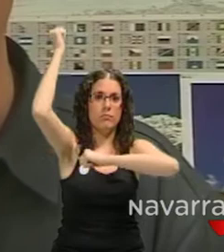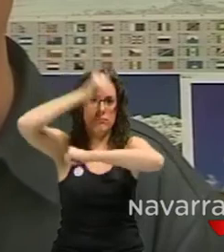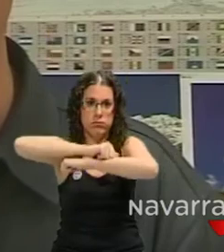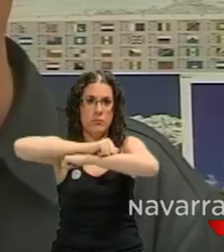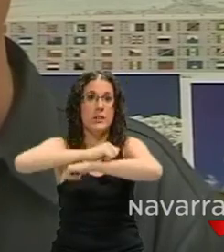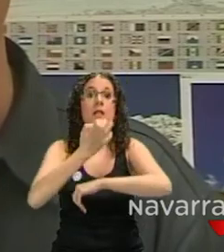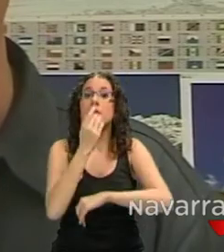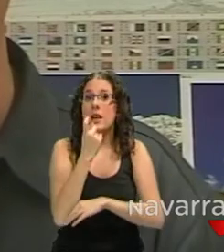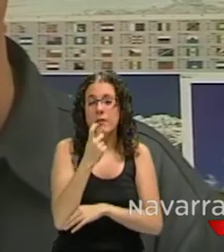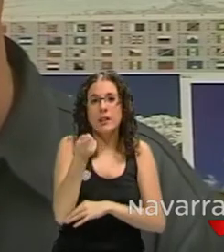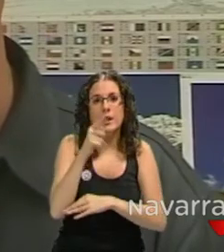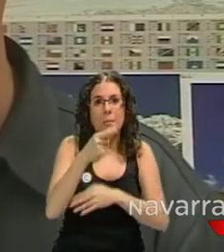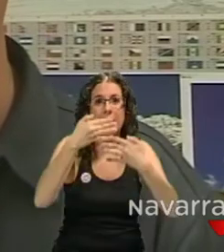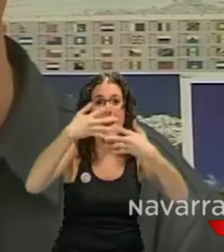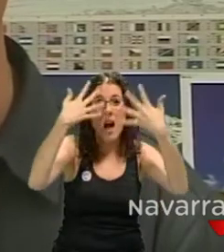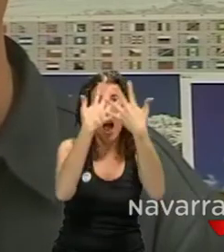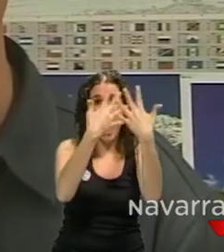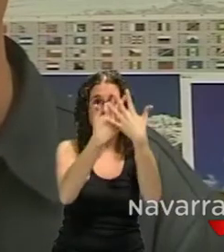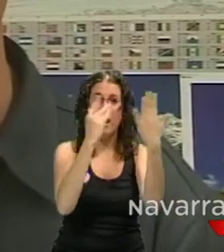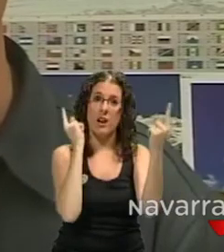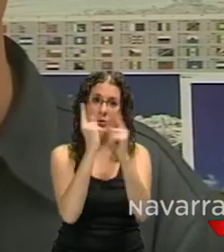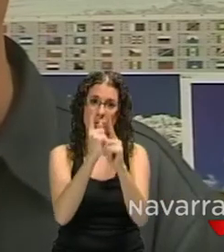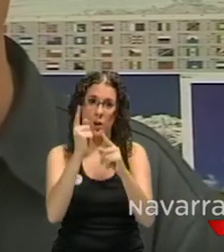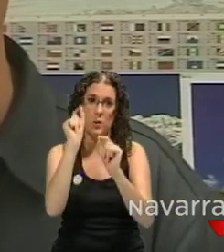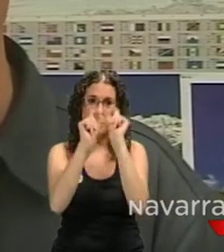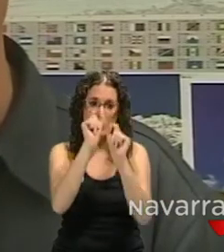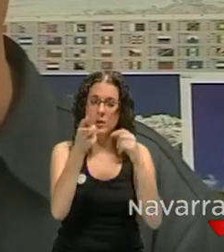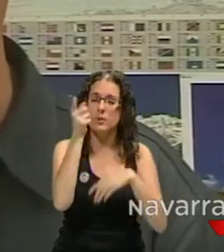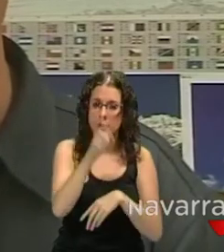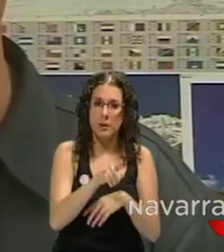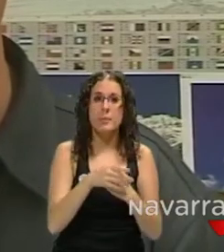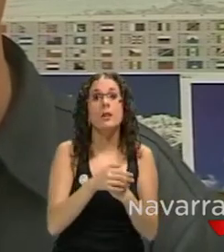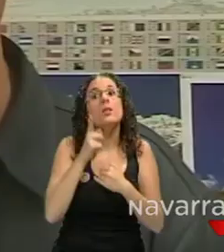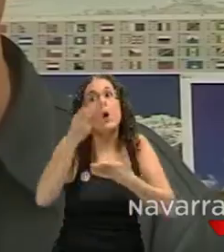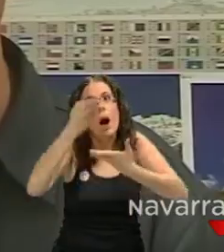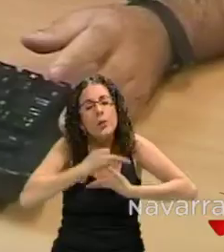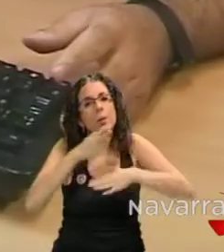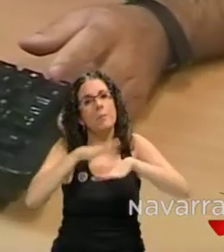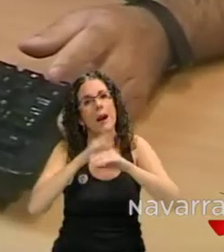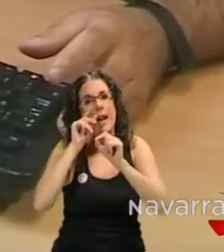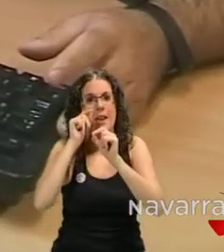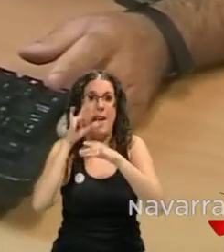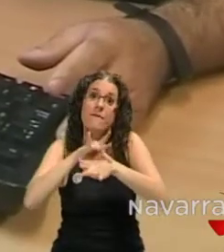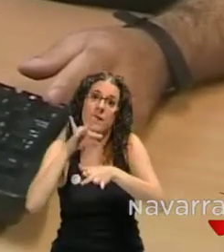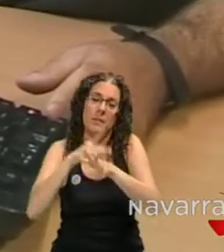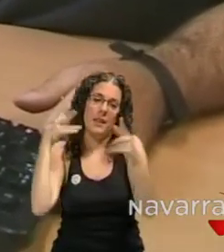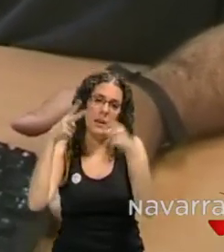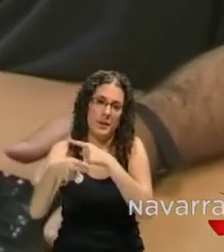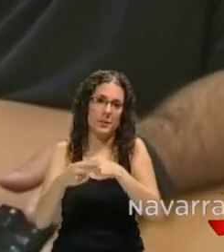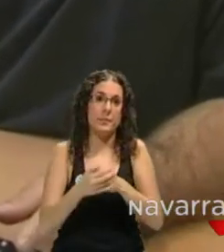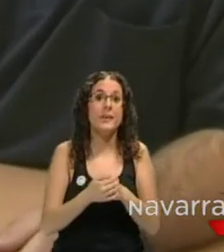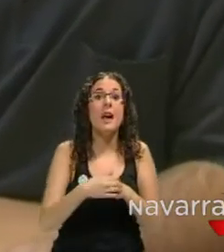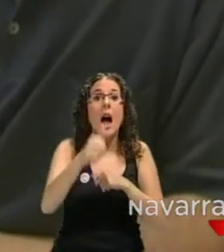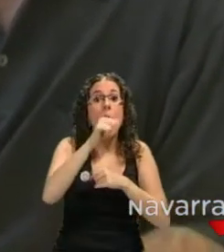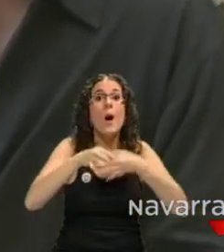con mosquitera. Todas estas medidas disminuyen mucho el riesgo de estas enfermedades por insectos. Beber agua embotellada, evitar